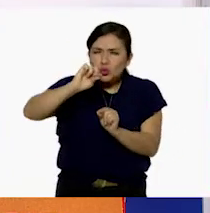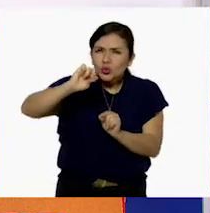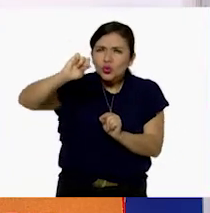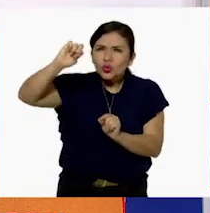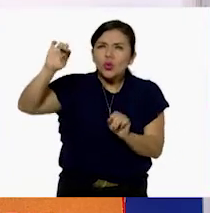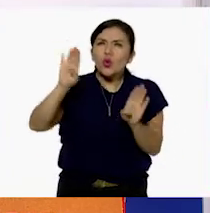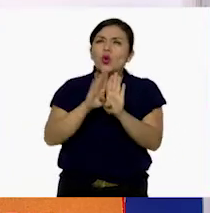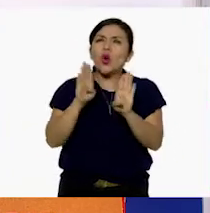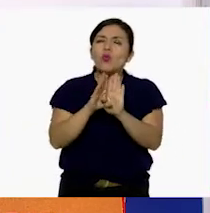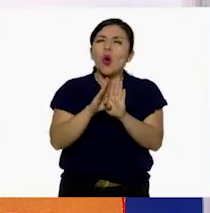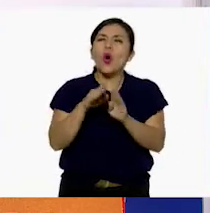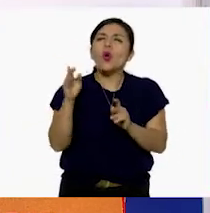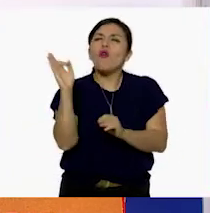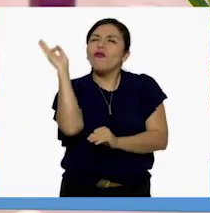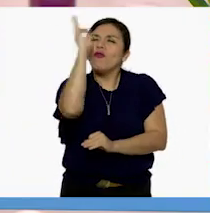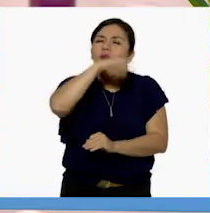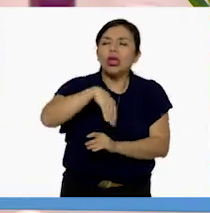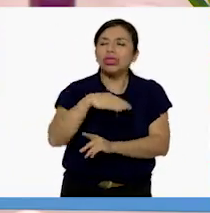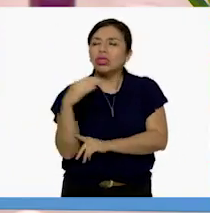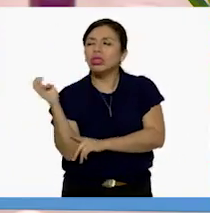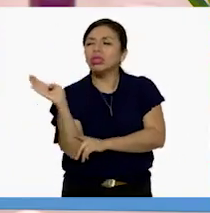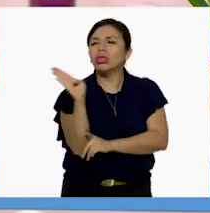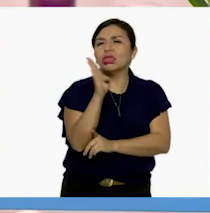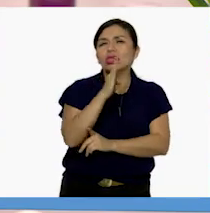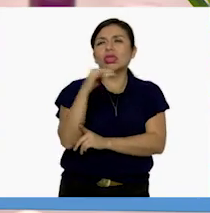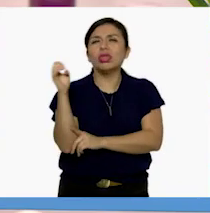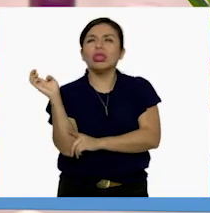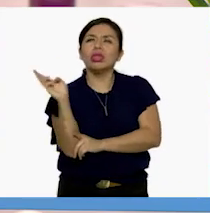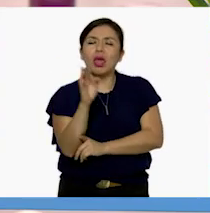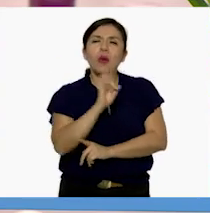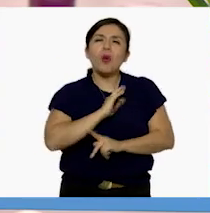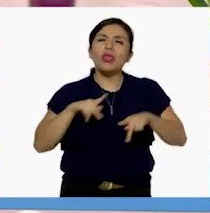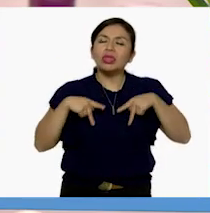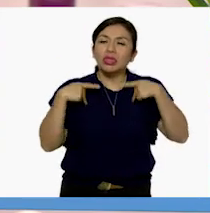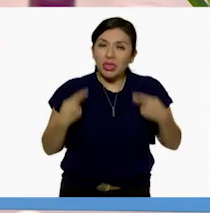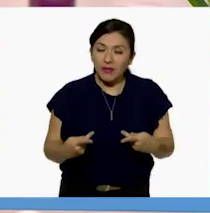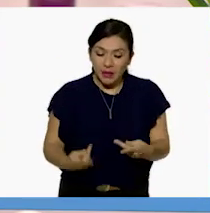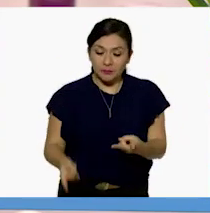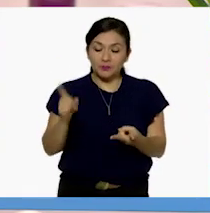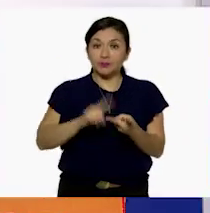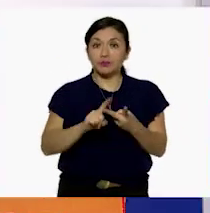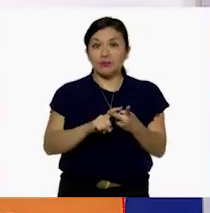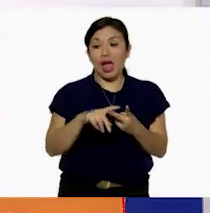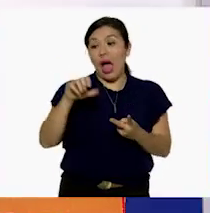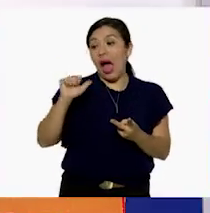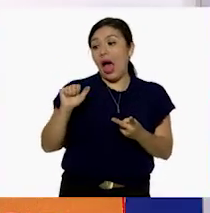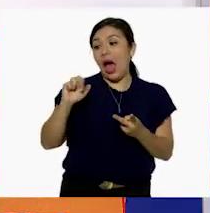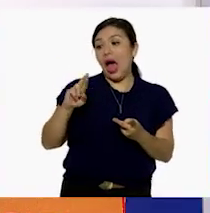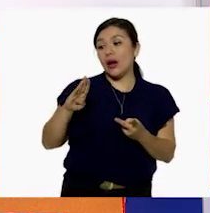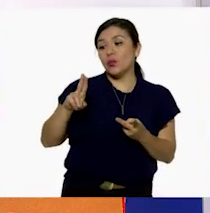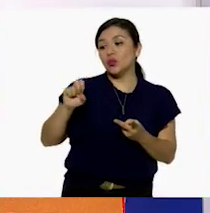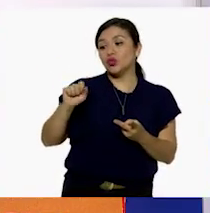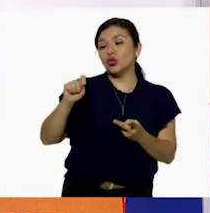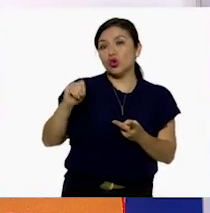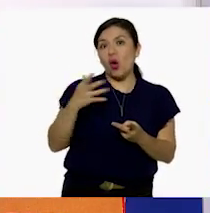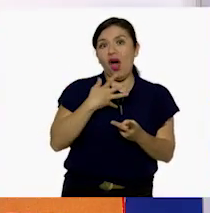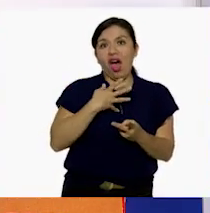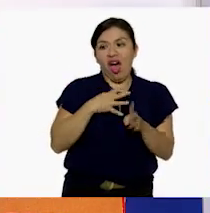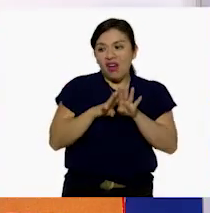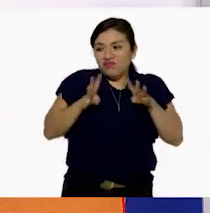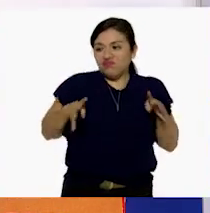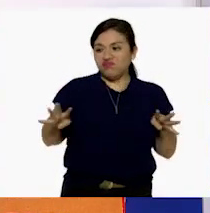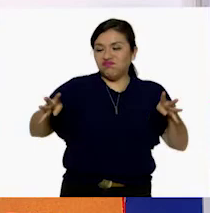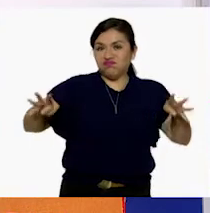poco con movimiento, débil, son flexibles. También tenemos los arbustos, que tienen diferentes ramas. Y,